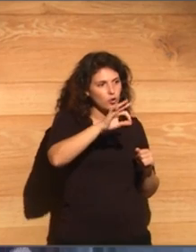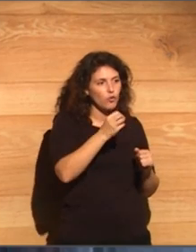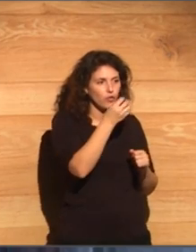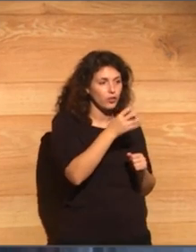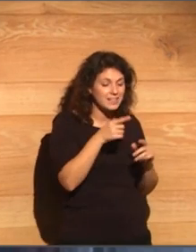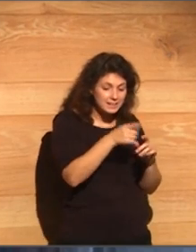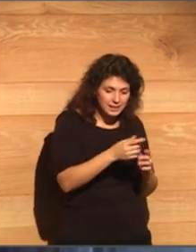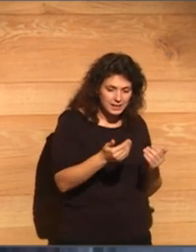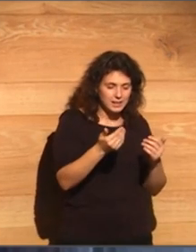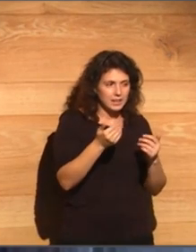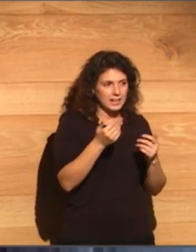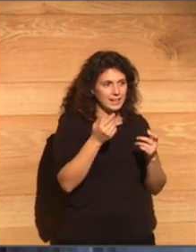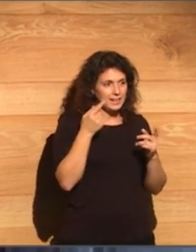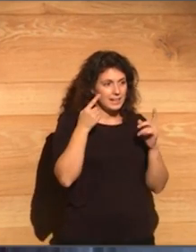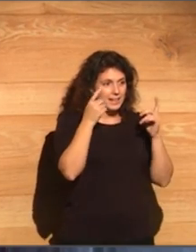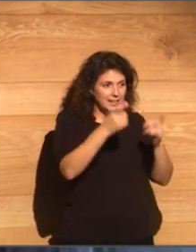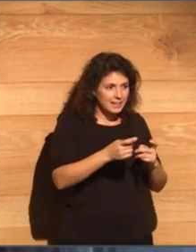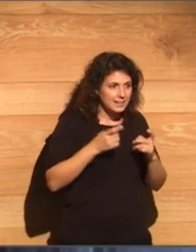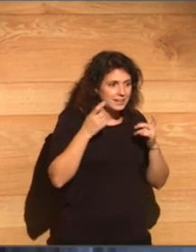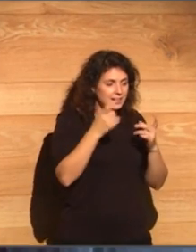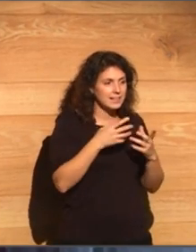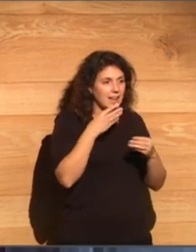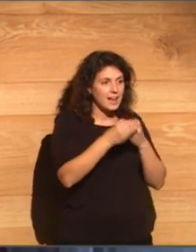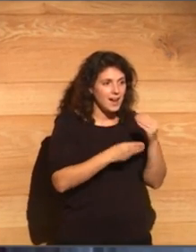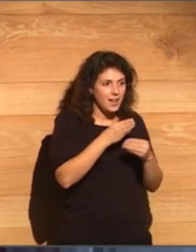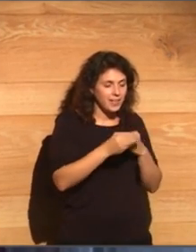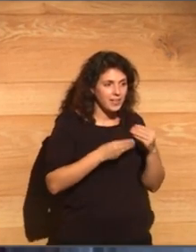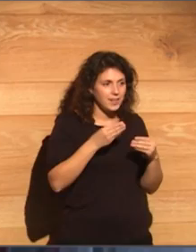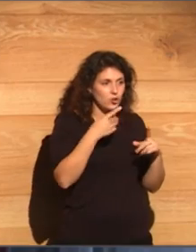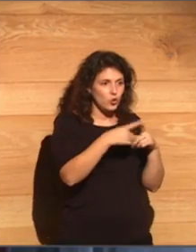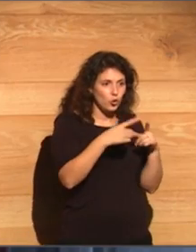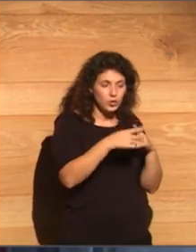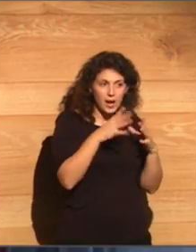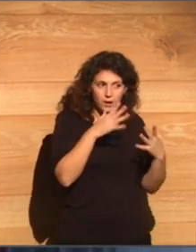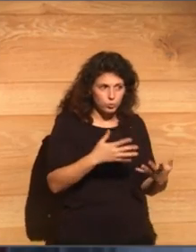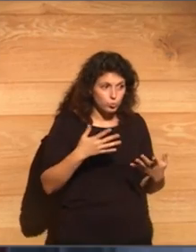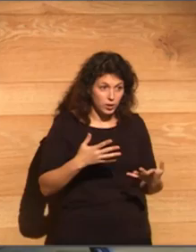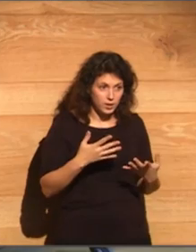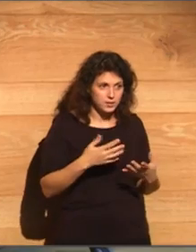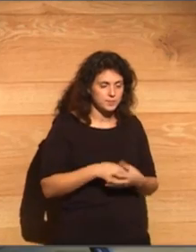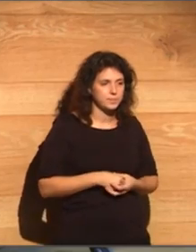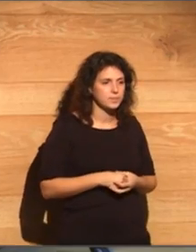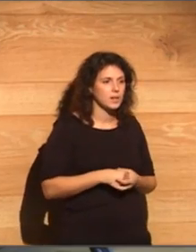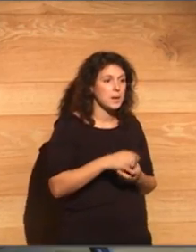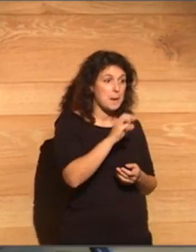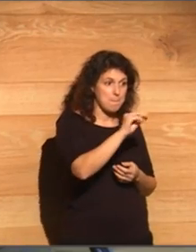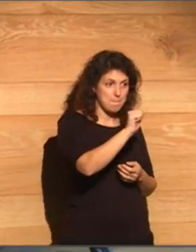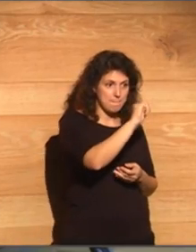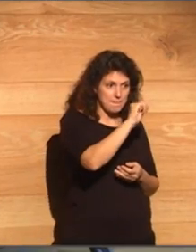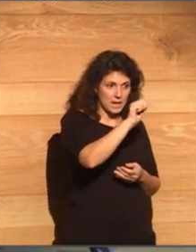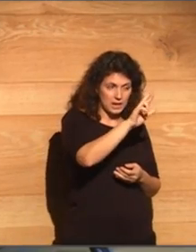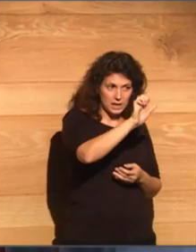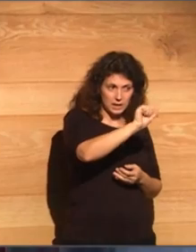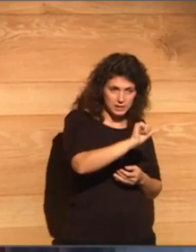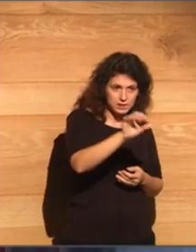de intentar hacer lo que está flotando en el ambiente. Sí, bueno, de hecho coge a Pajares también.